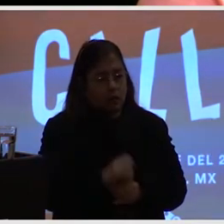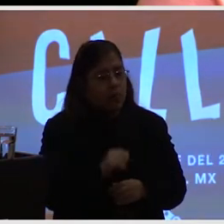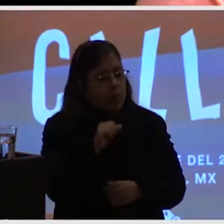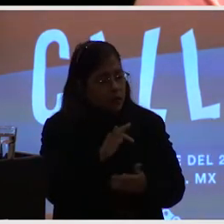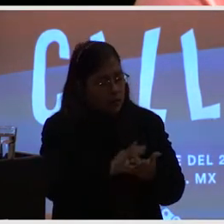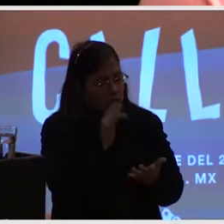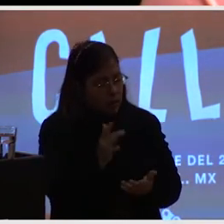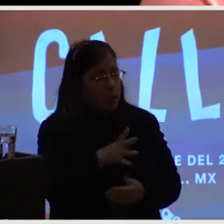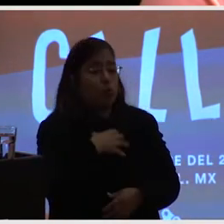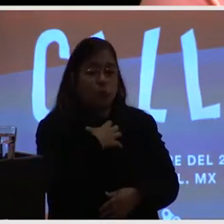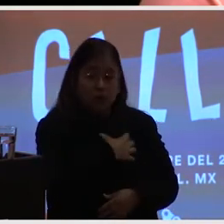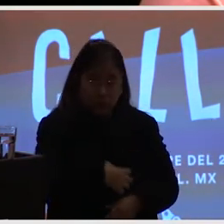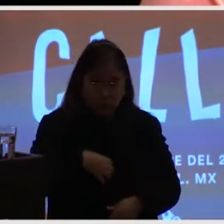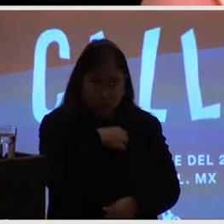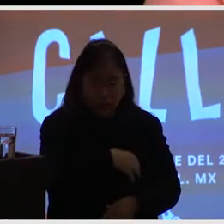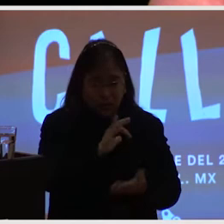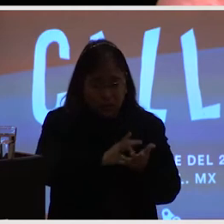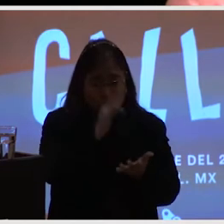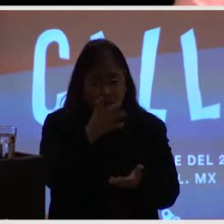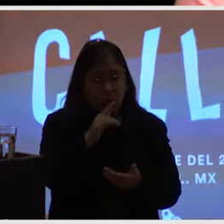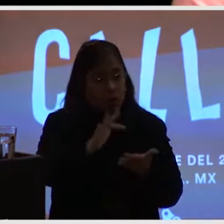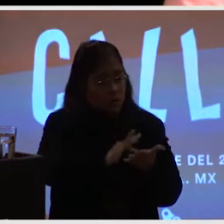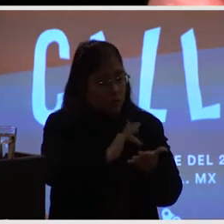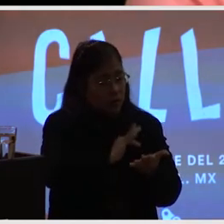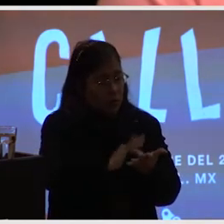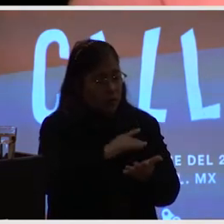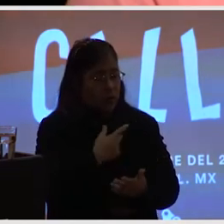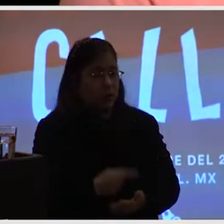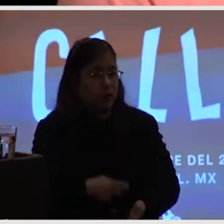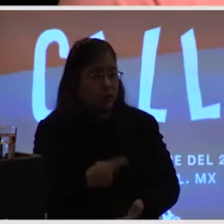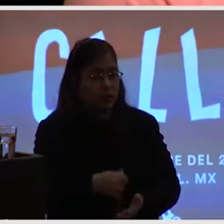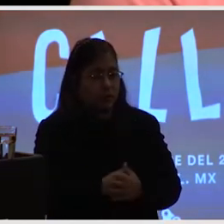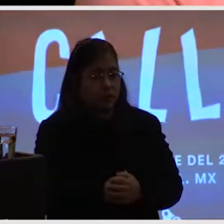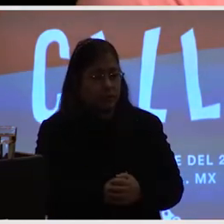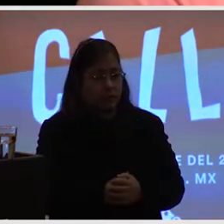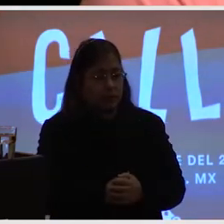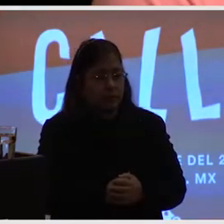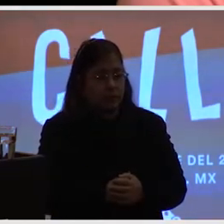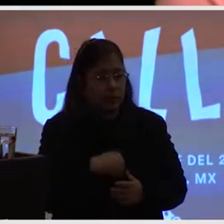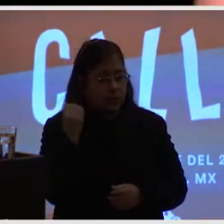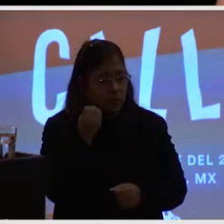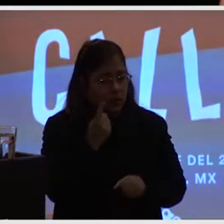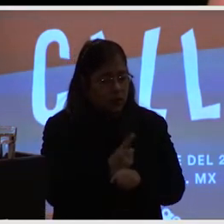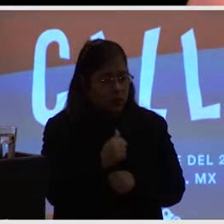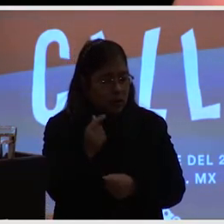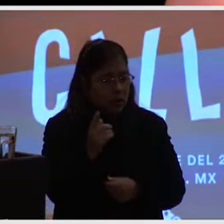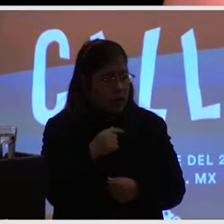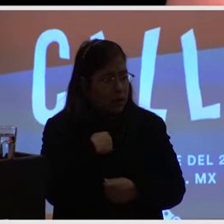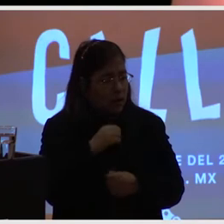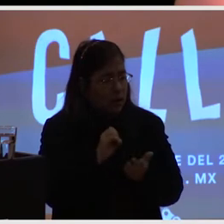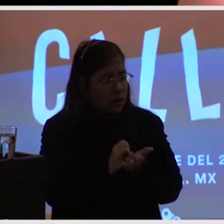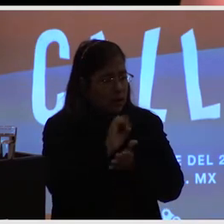realmente estamos muy muy agradecidos con tres museos porque nos hayan este dado la oportunidad de tener este espacio